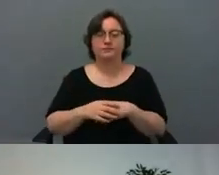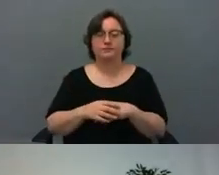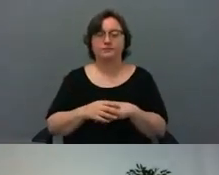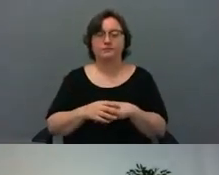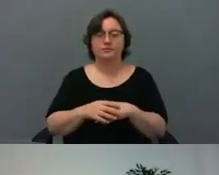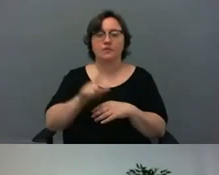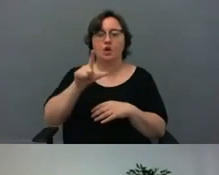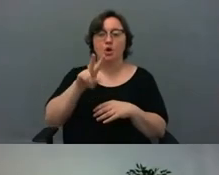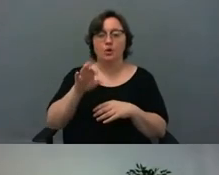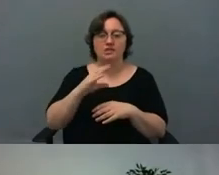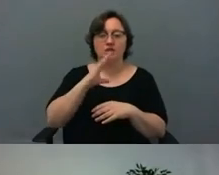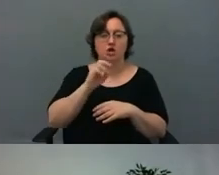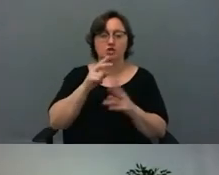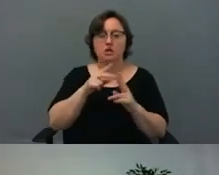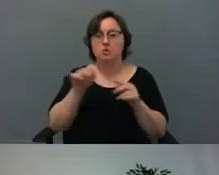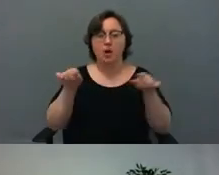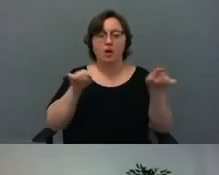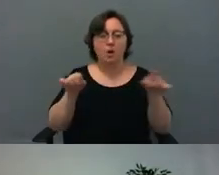Luis, Conchi, ¿alguno de los dos?